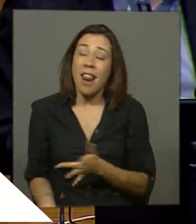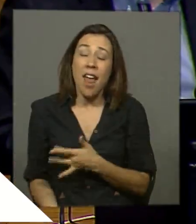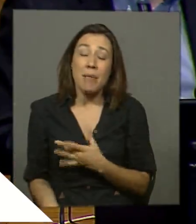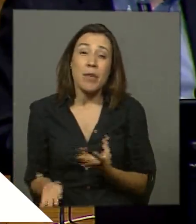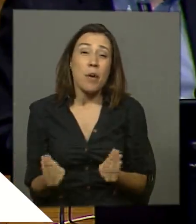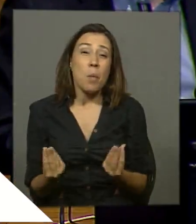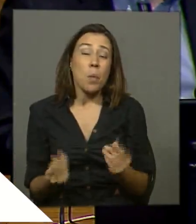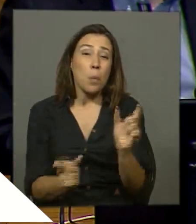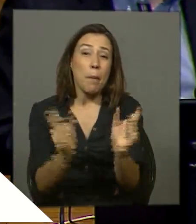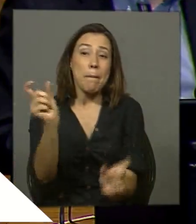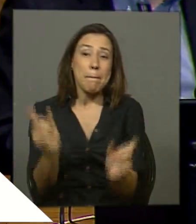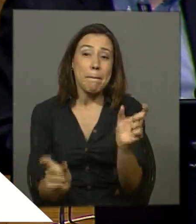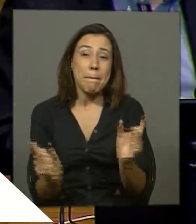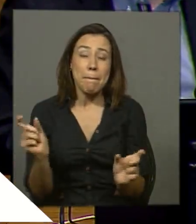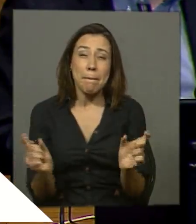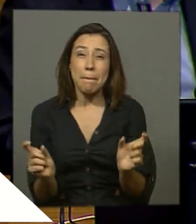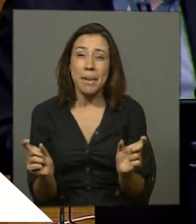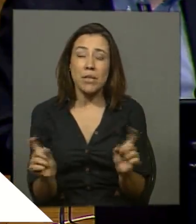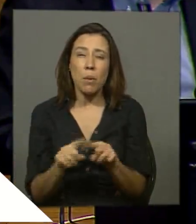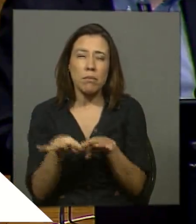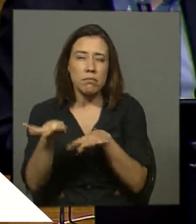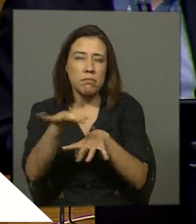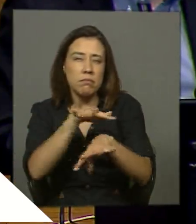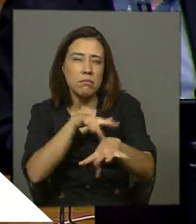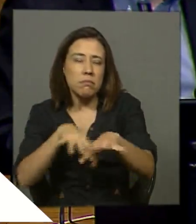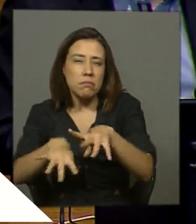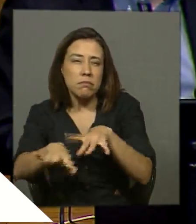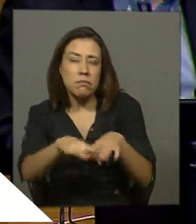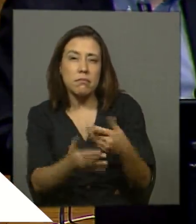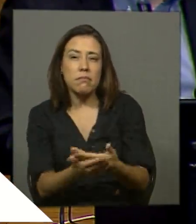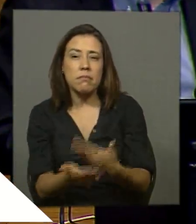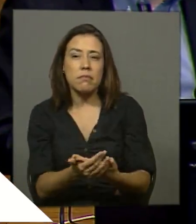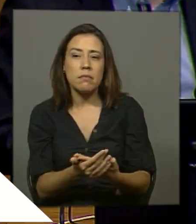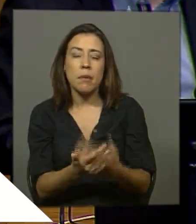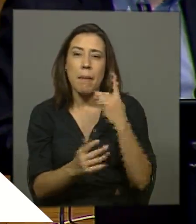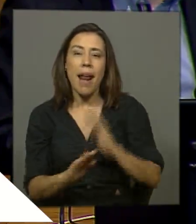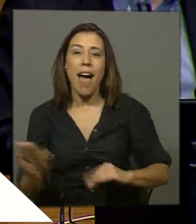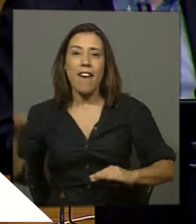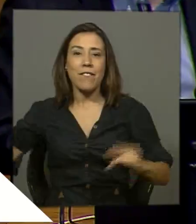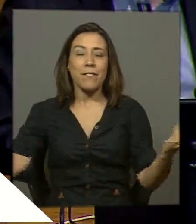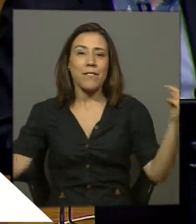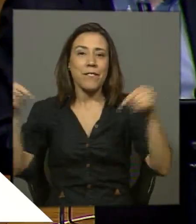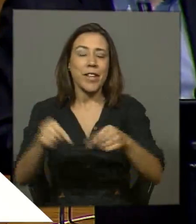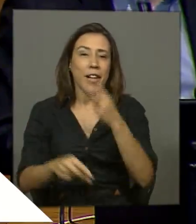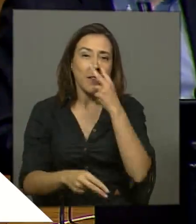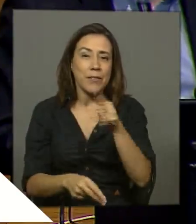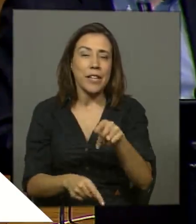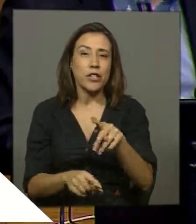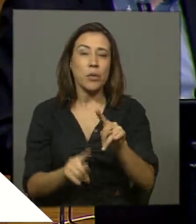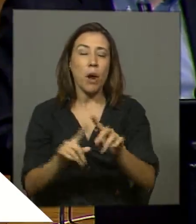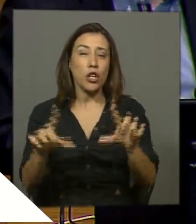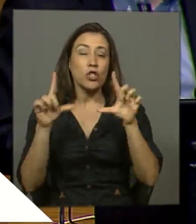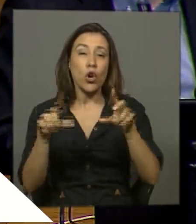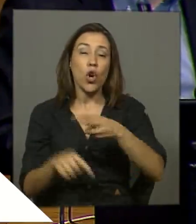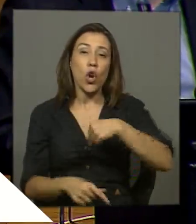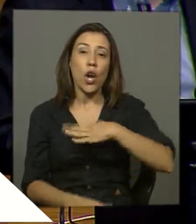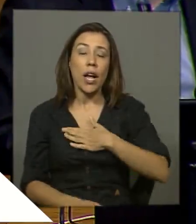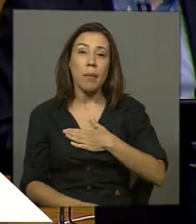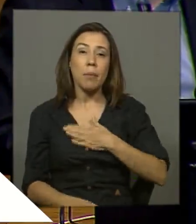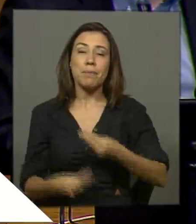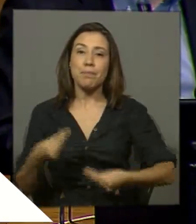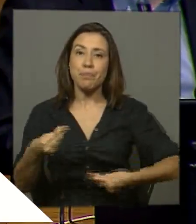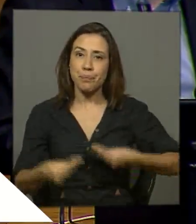muchas personas son manipuladas para asistir a este show nosotros queremos